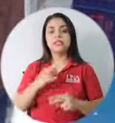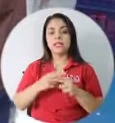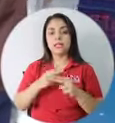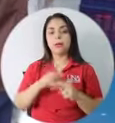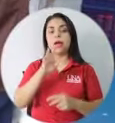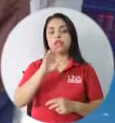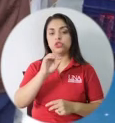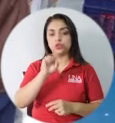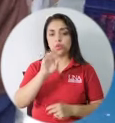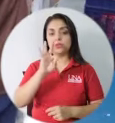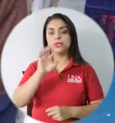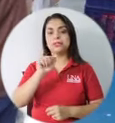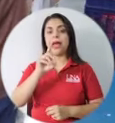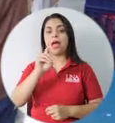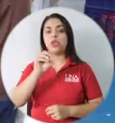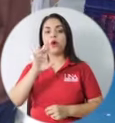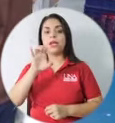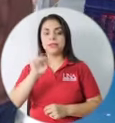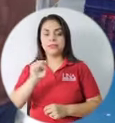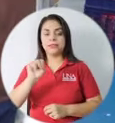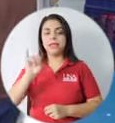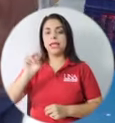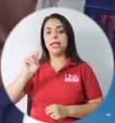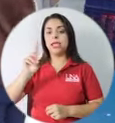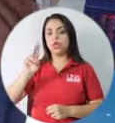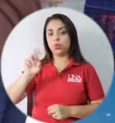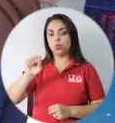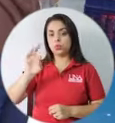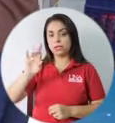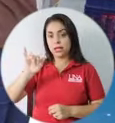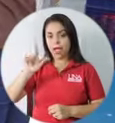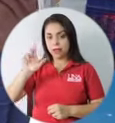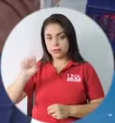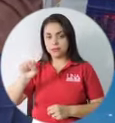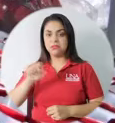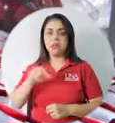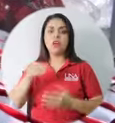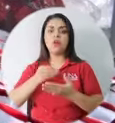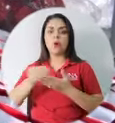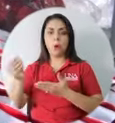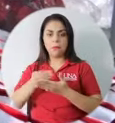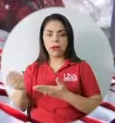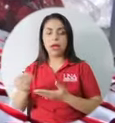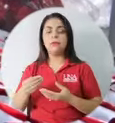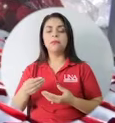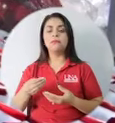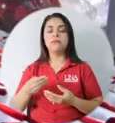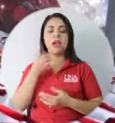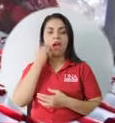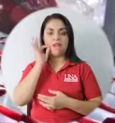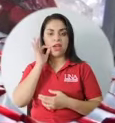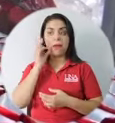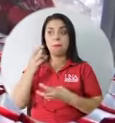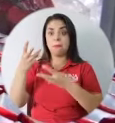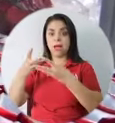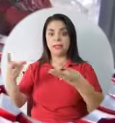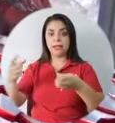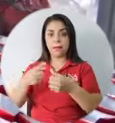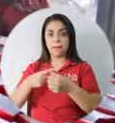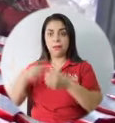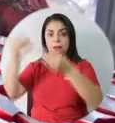llamar industriales, ¿verdad? Que básicamente son industriales que compran el café como materia prima, lo industrializan